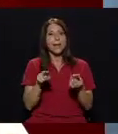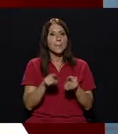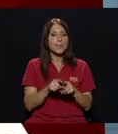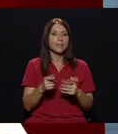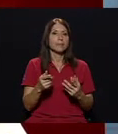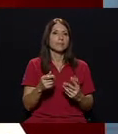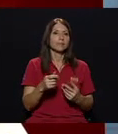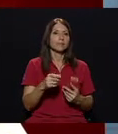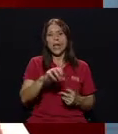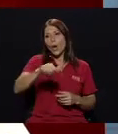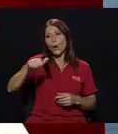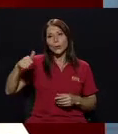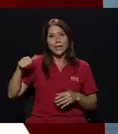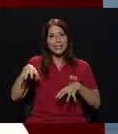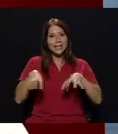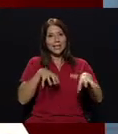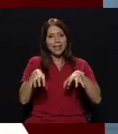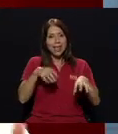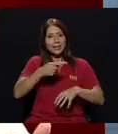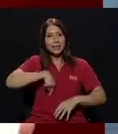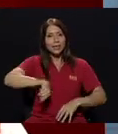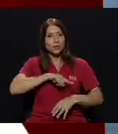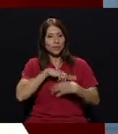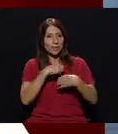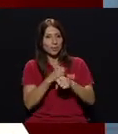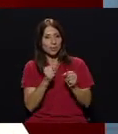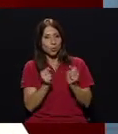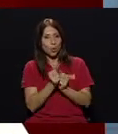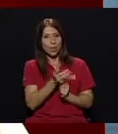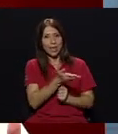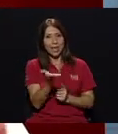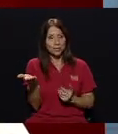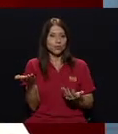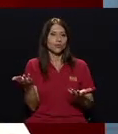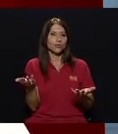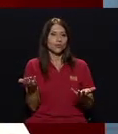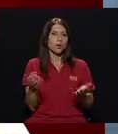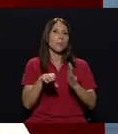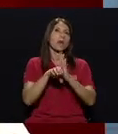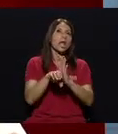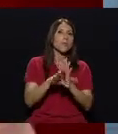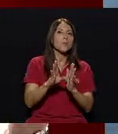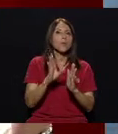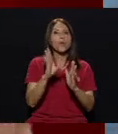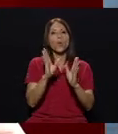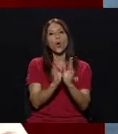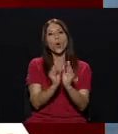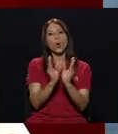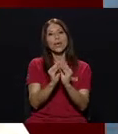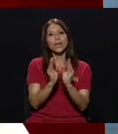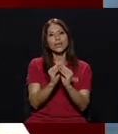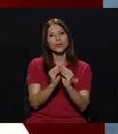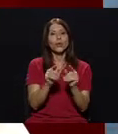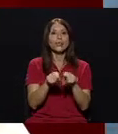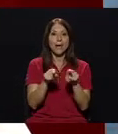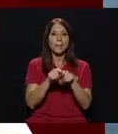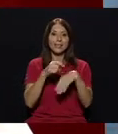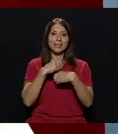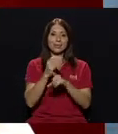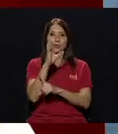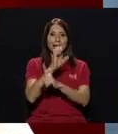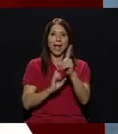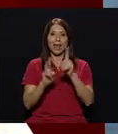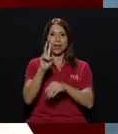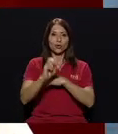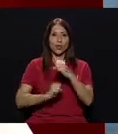ejemplo, un congreso. Entonces, cada 2 años lo hacemos en Paseo de las Flores y siempre ahí también nos han recibido con los